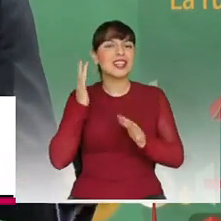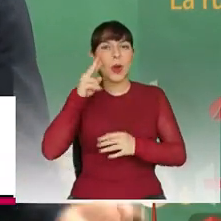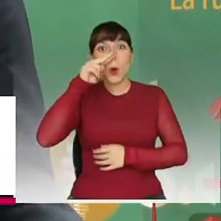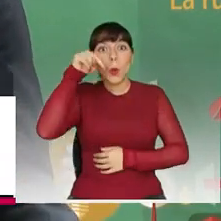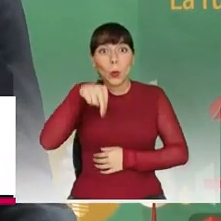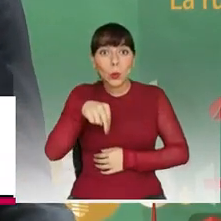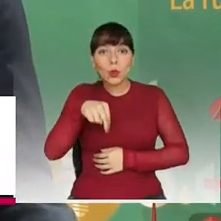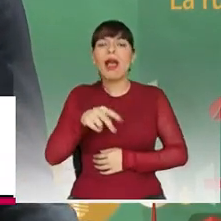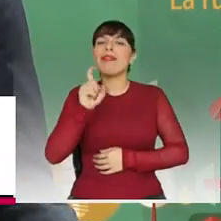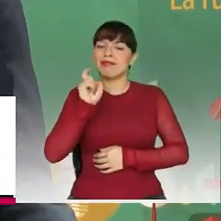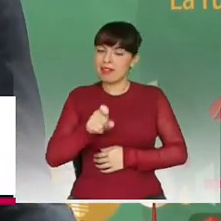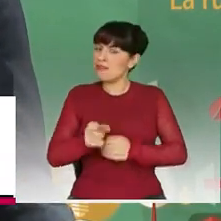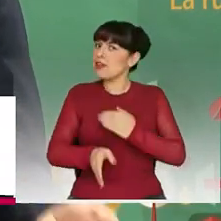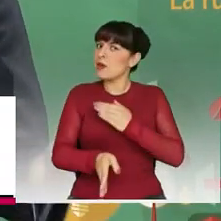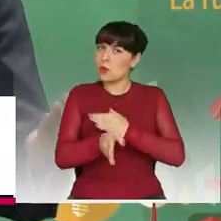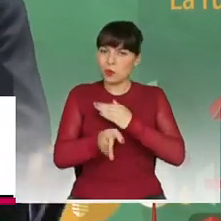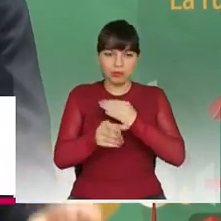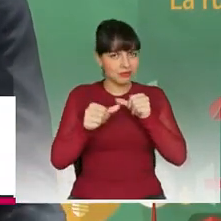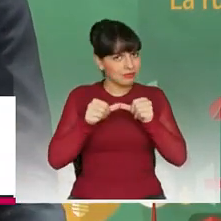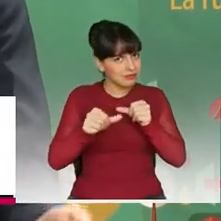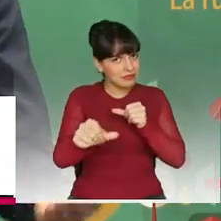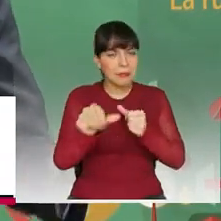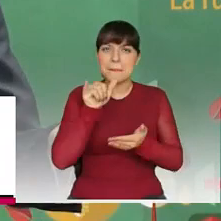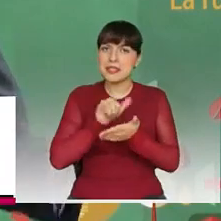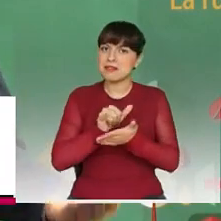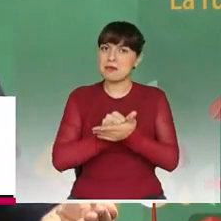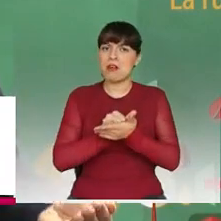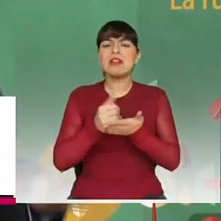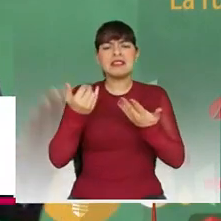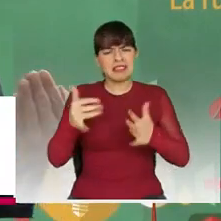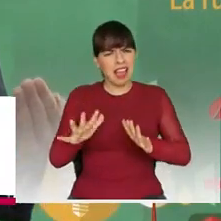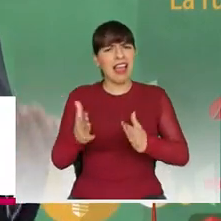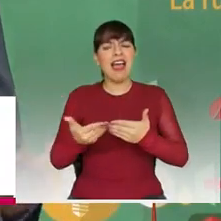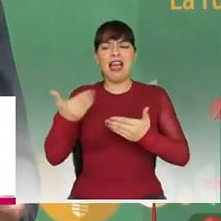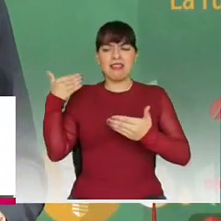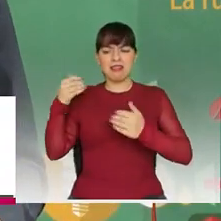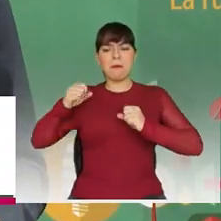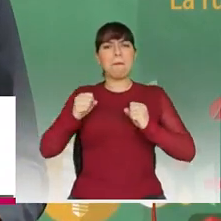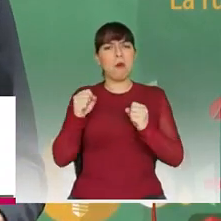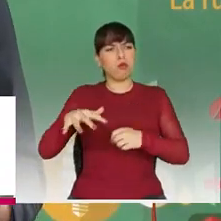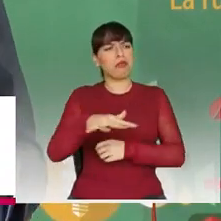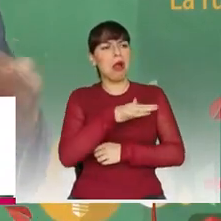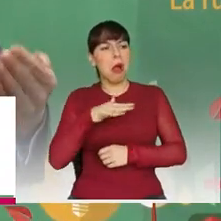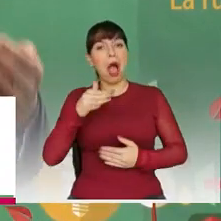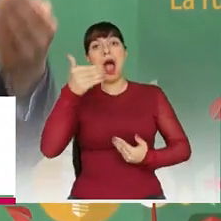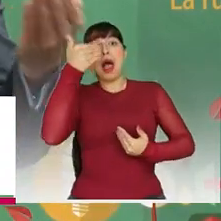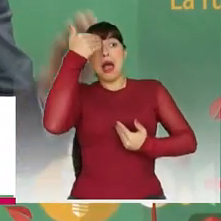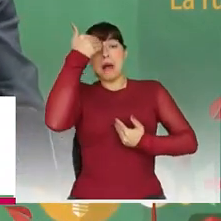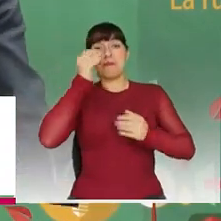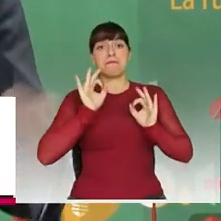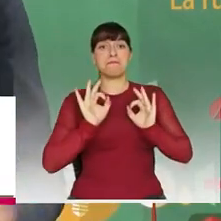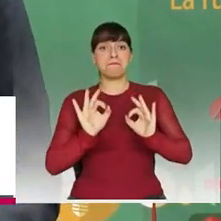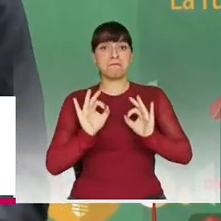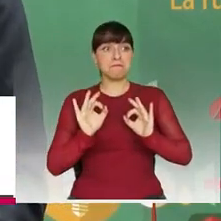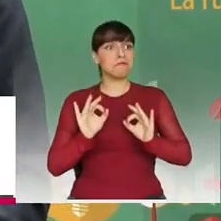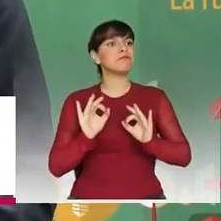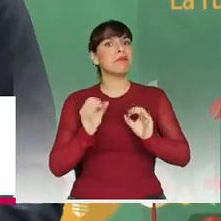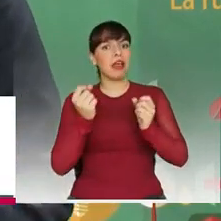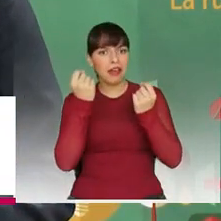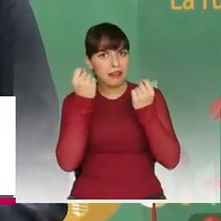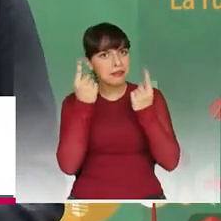esa reducción, ¿sí? Ya lo han hecho los bogotanos, muy conscientes, muy generosos, entendiendo